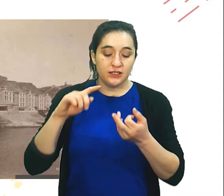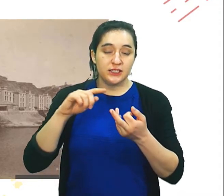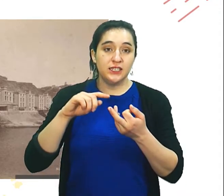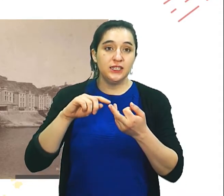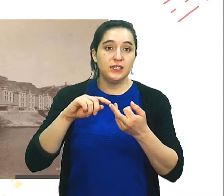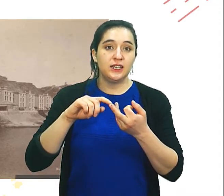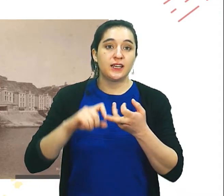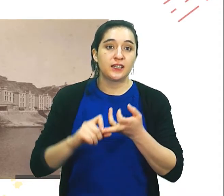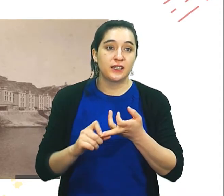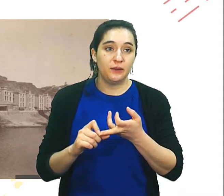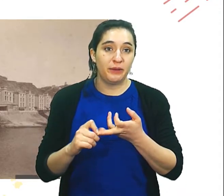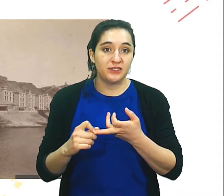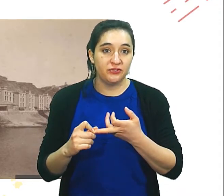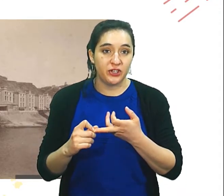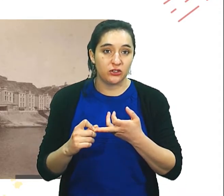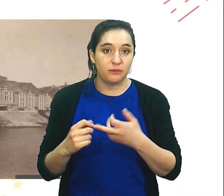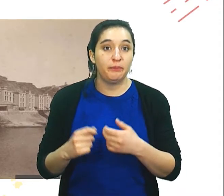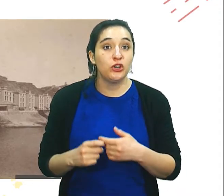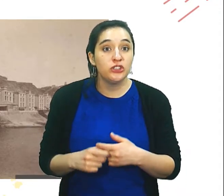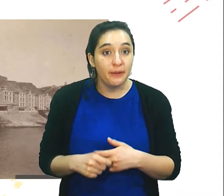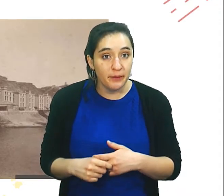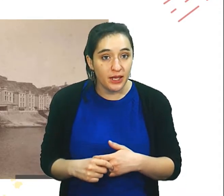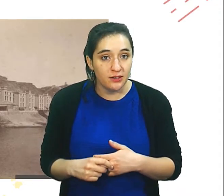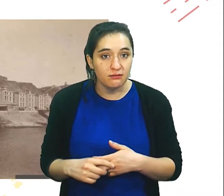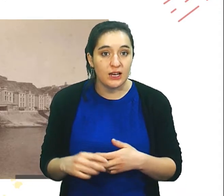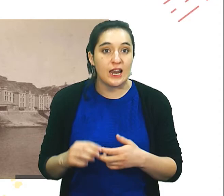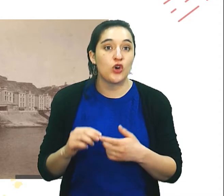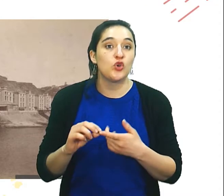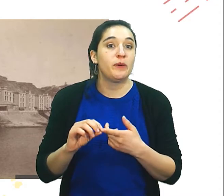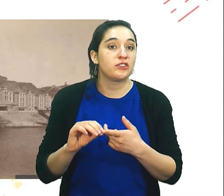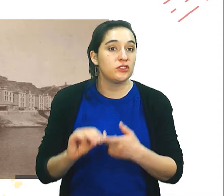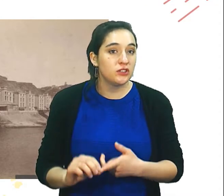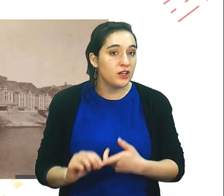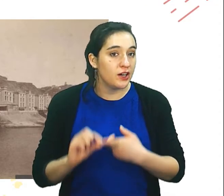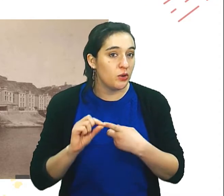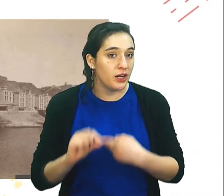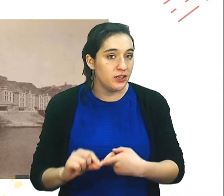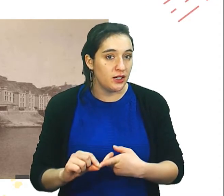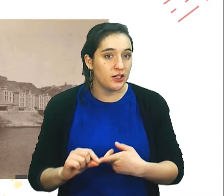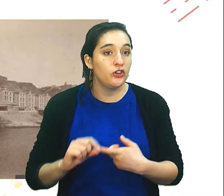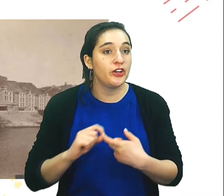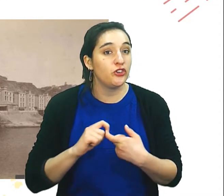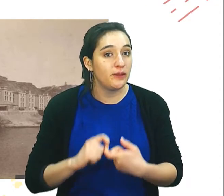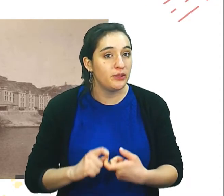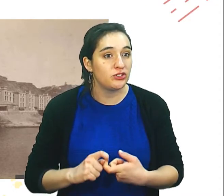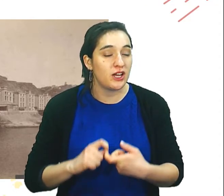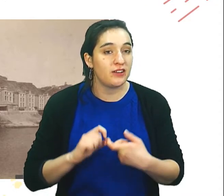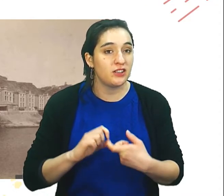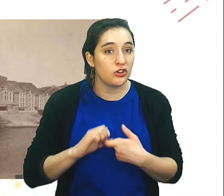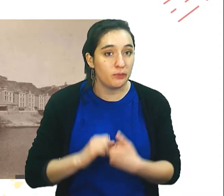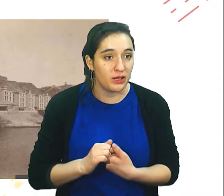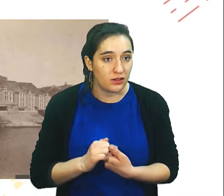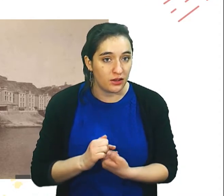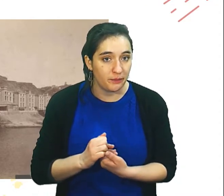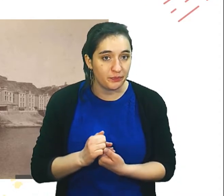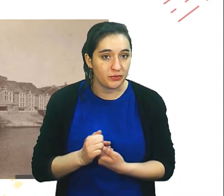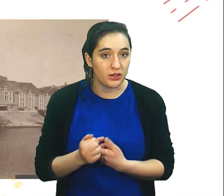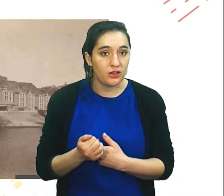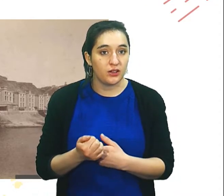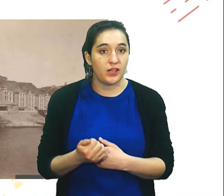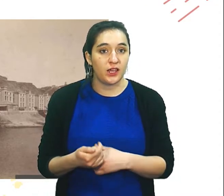Perú-Boliviana y la guerra del Pacífico, pero también la ocupación de la Araucanía, que es lo que yo les mencionaba